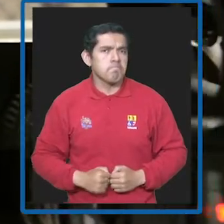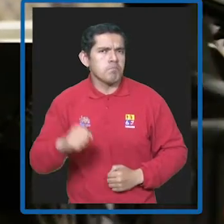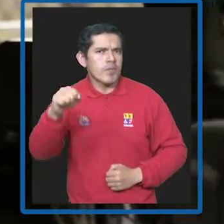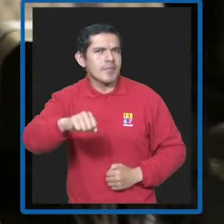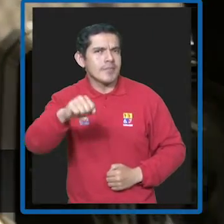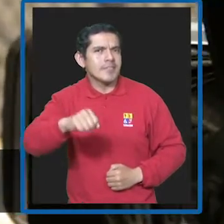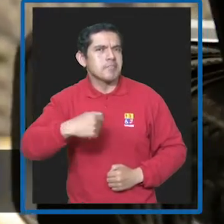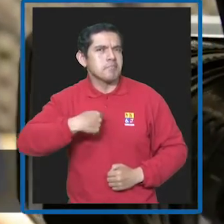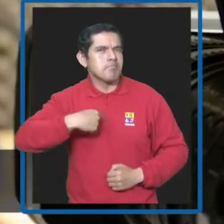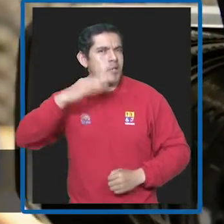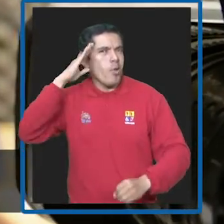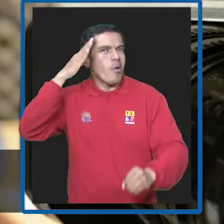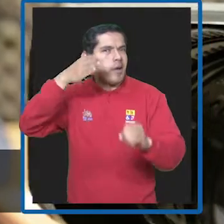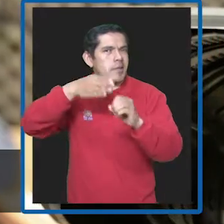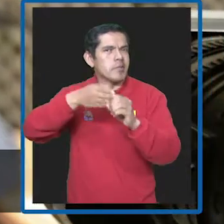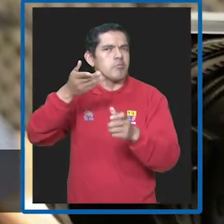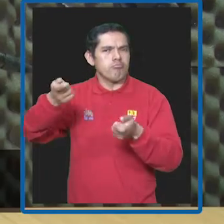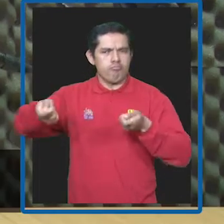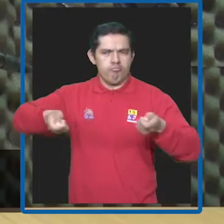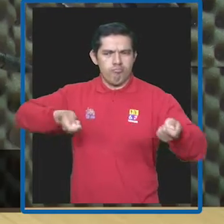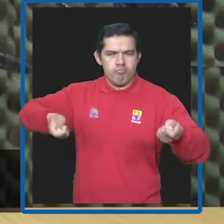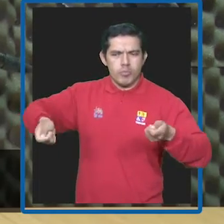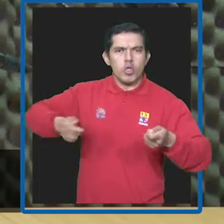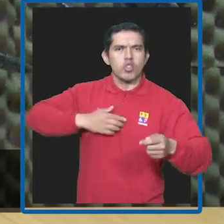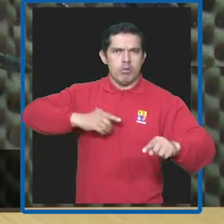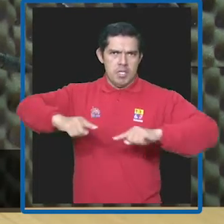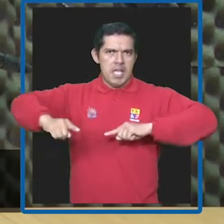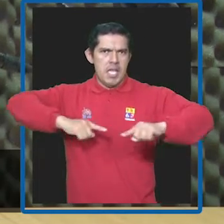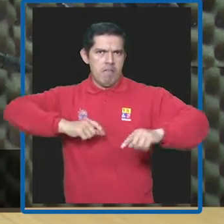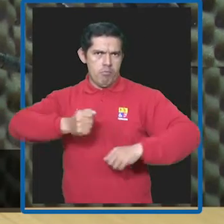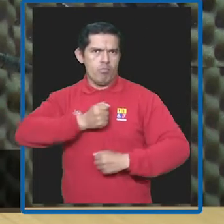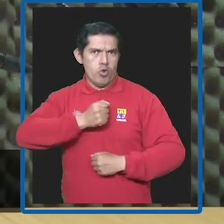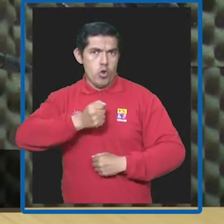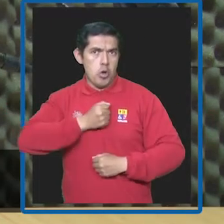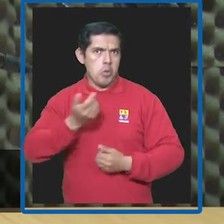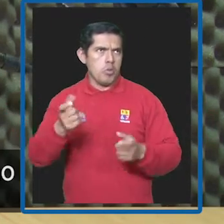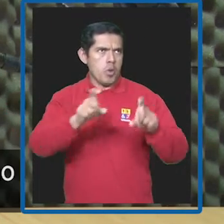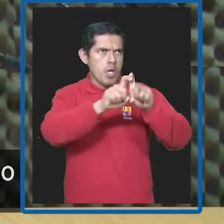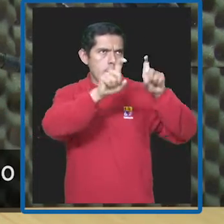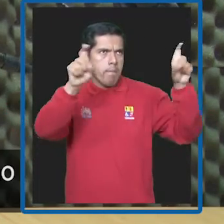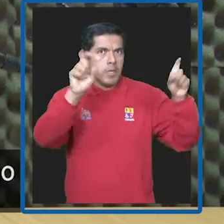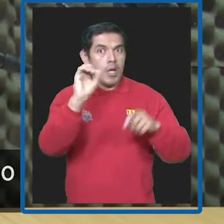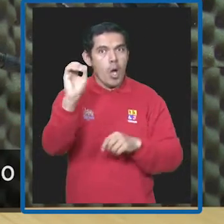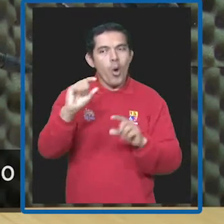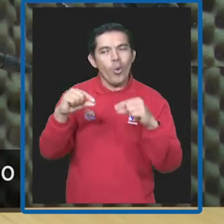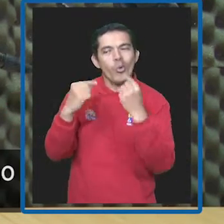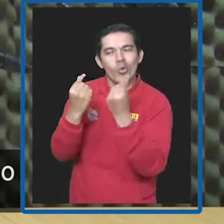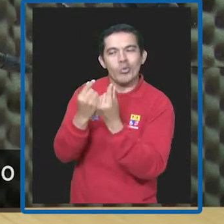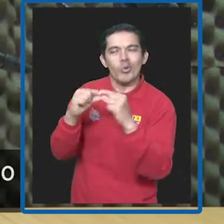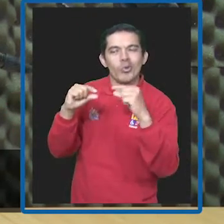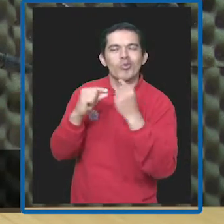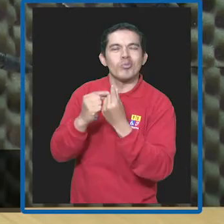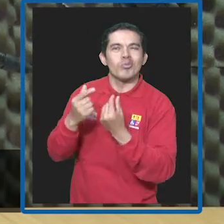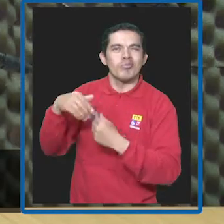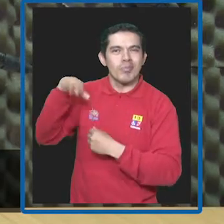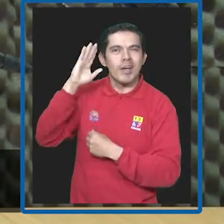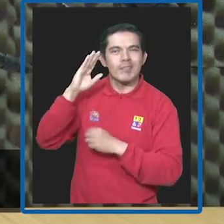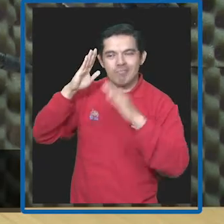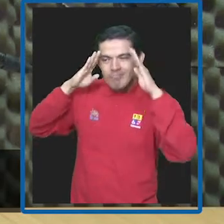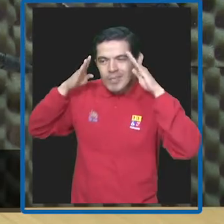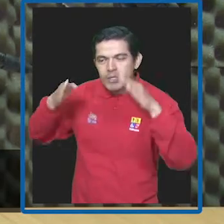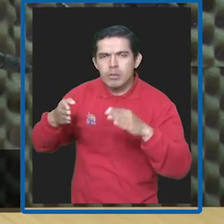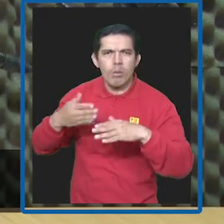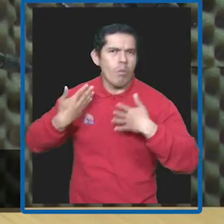Sí aspiro a dirigir, no sé si un medio de comunicación, pero sea un grupo humano, en